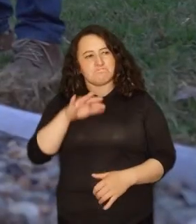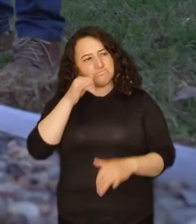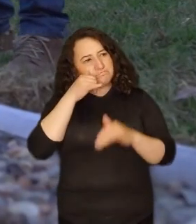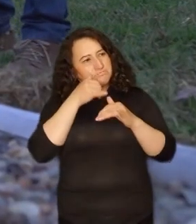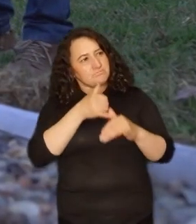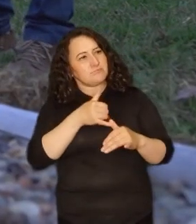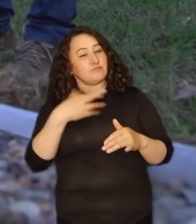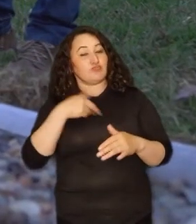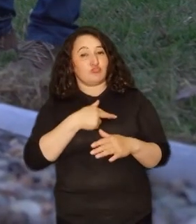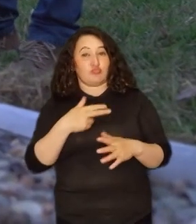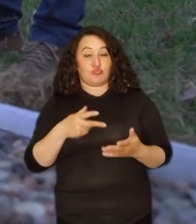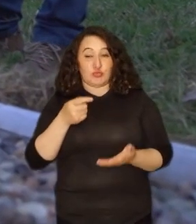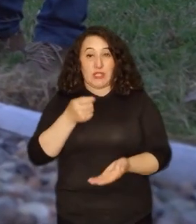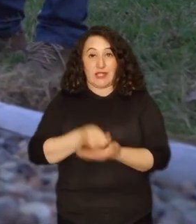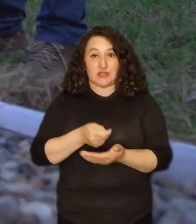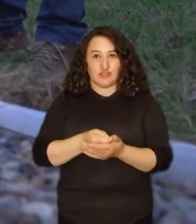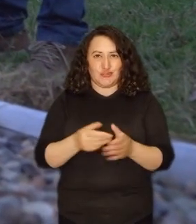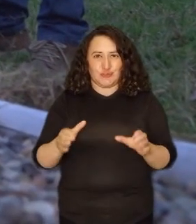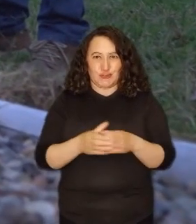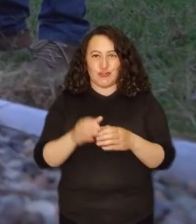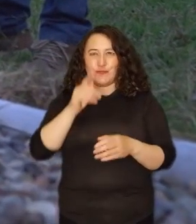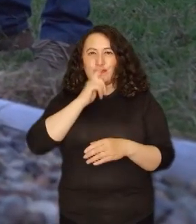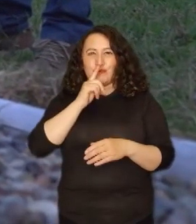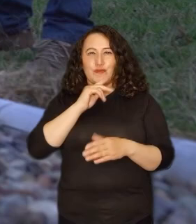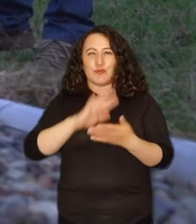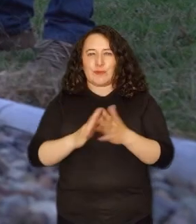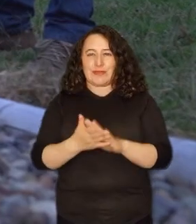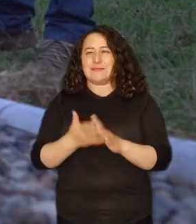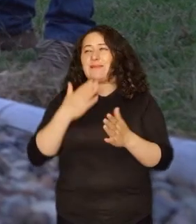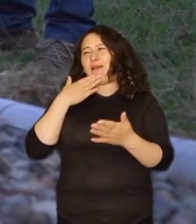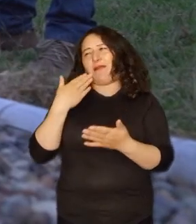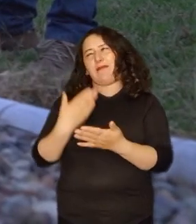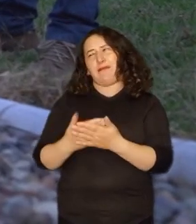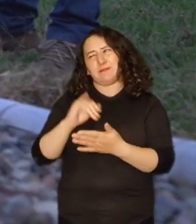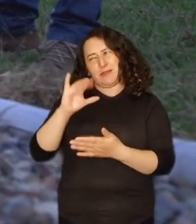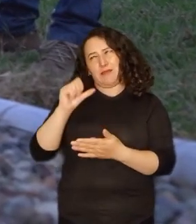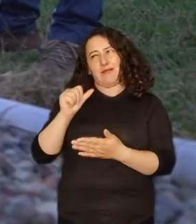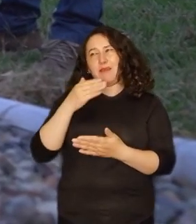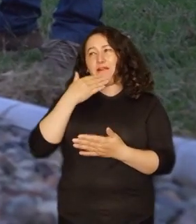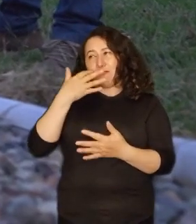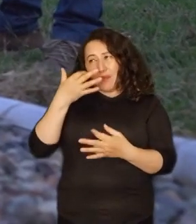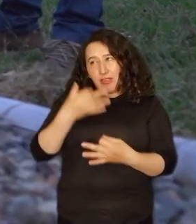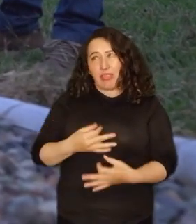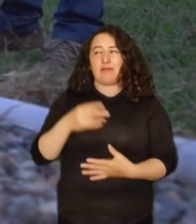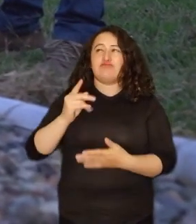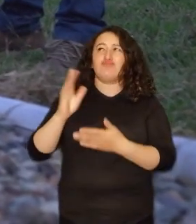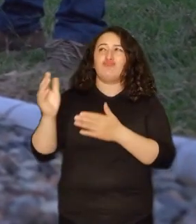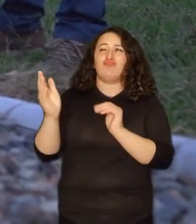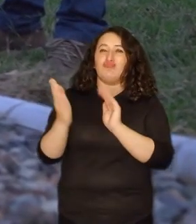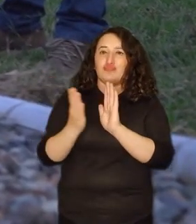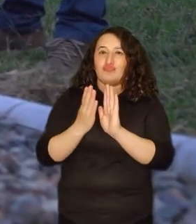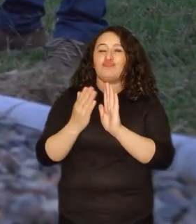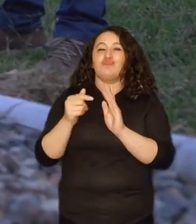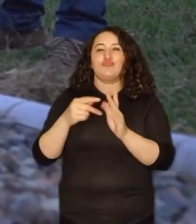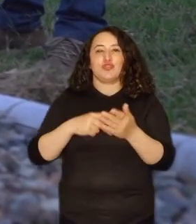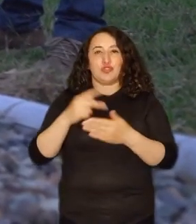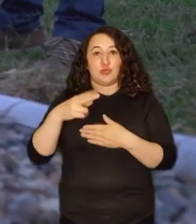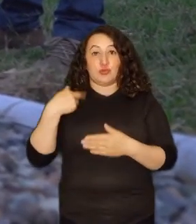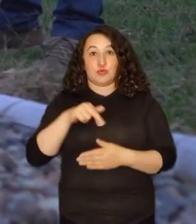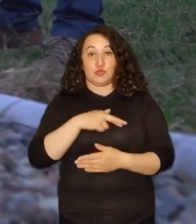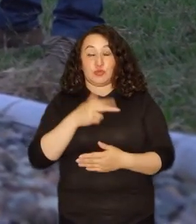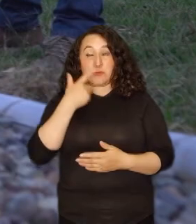Inge, nosotros de parte de Asofrupaz queremos dar las gracias al ICA por ese acercamiento que ha tenido con nuestro